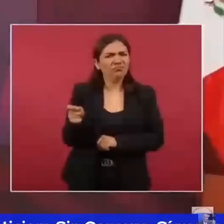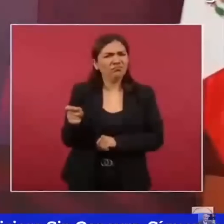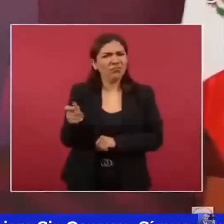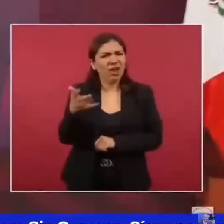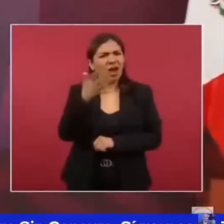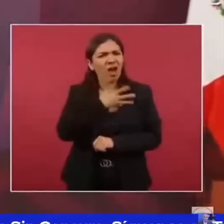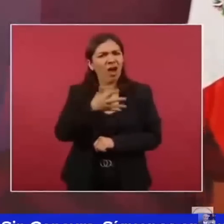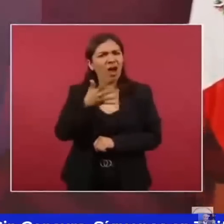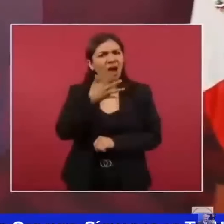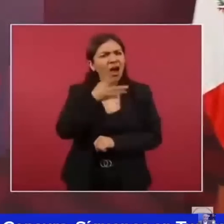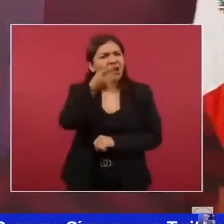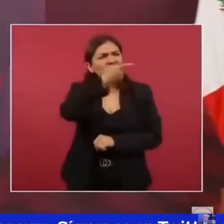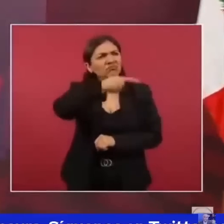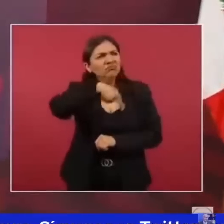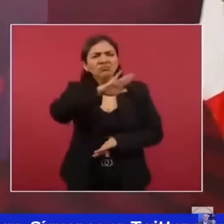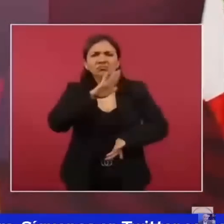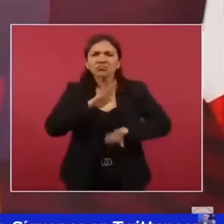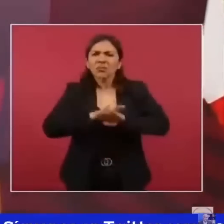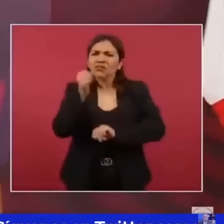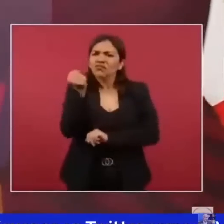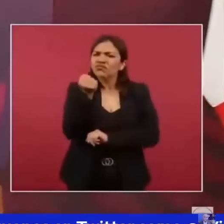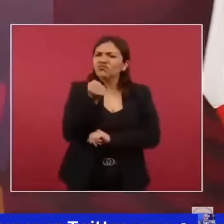tan buena fama,